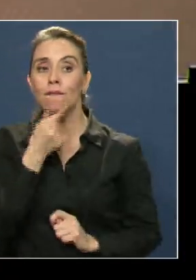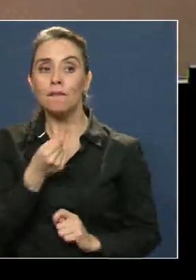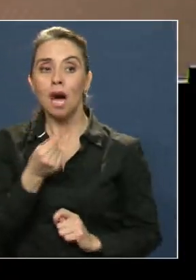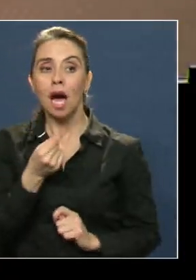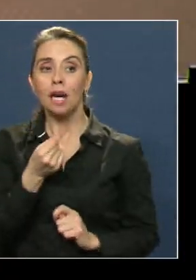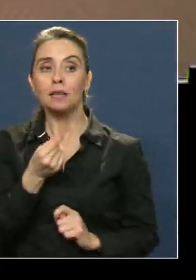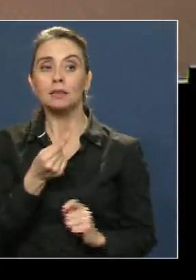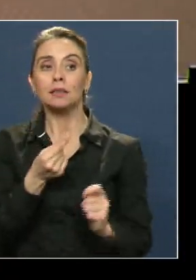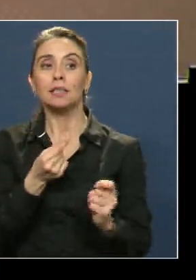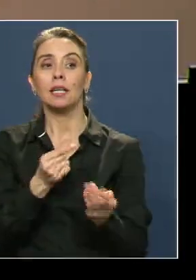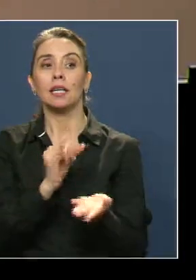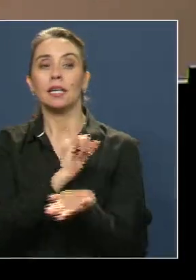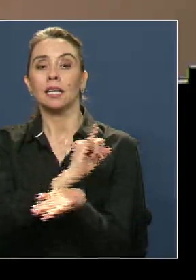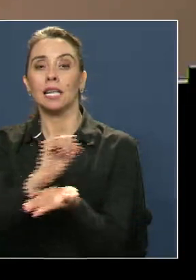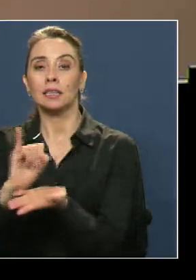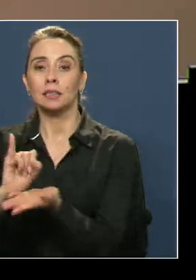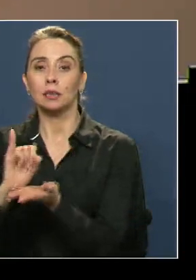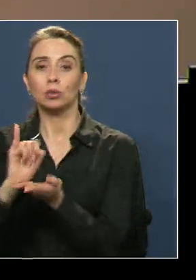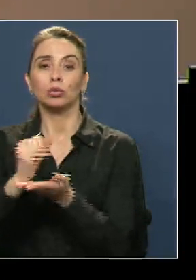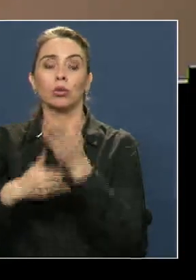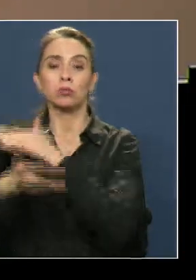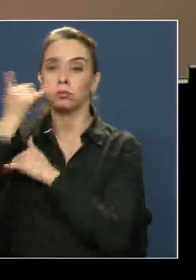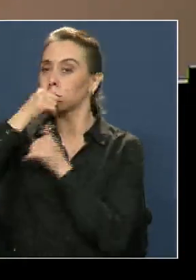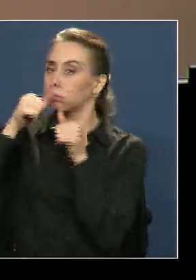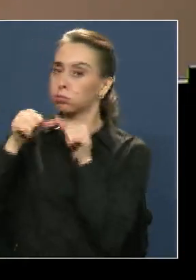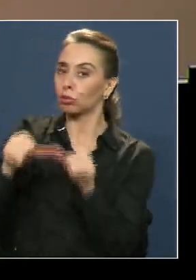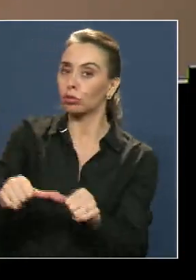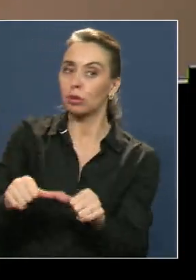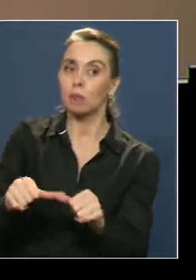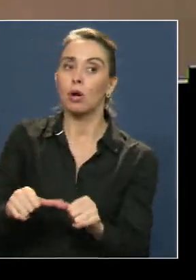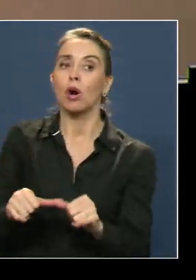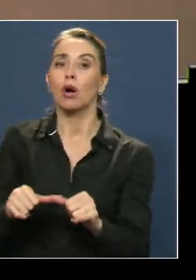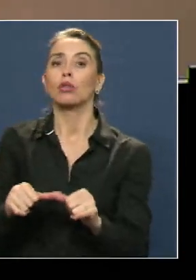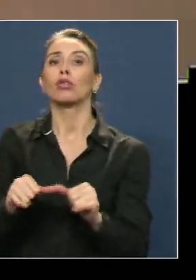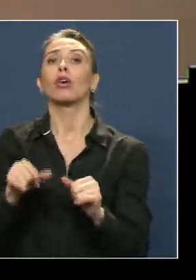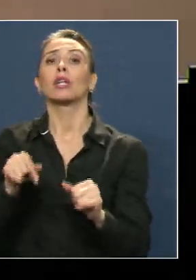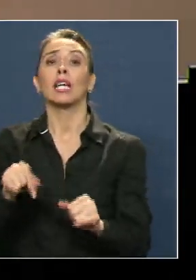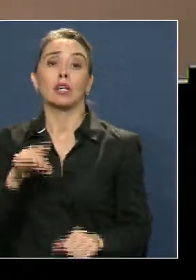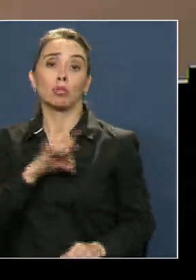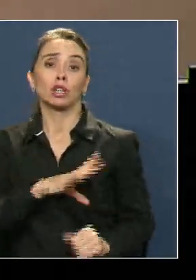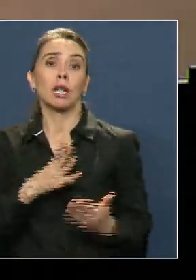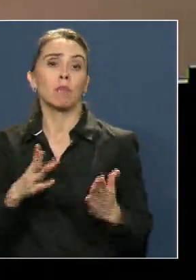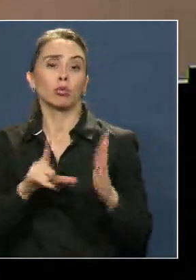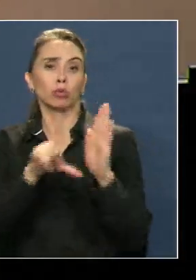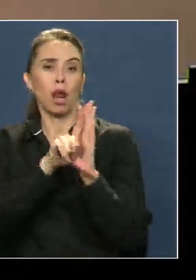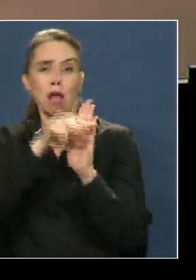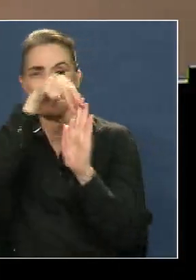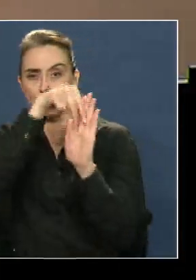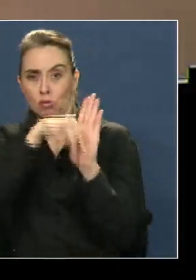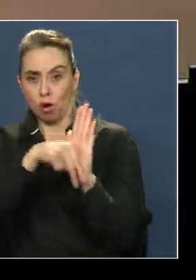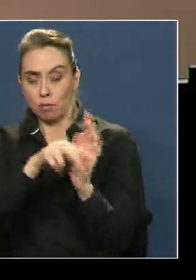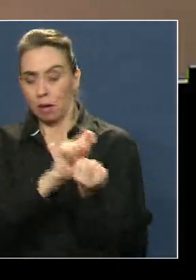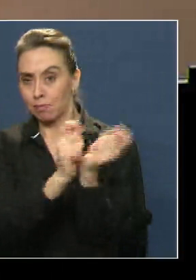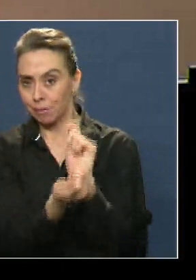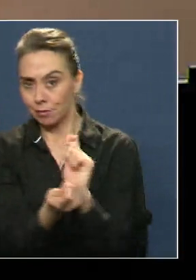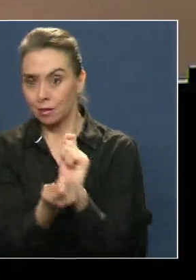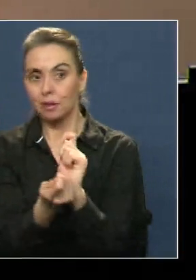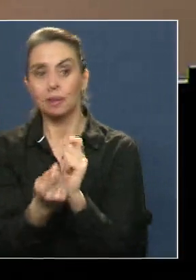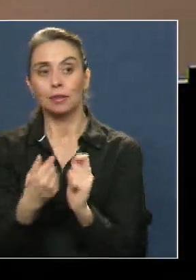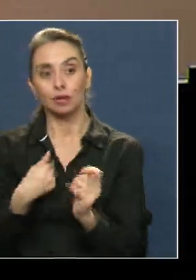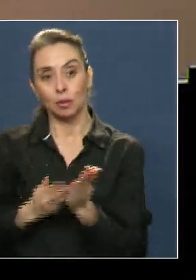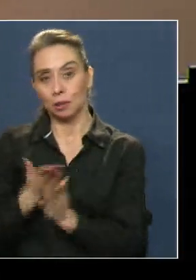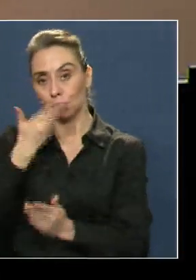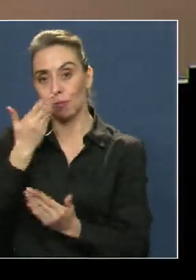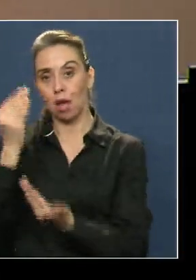institucionalidades tan arraigadas, sobre todo en un país tan normado como el nuestro. Sin duda que comenzar esta intervención saludando